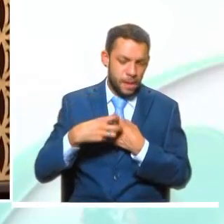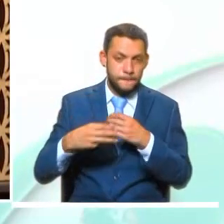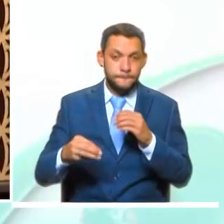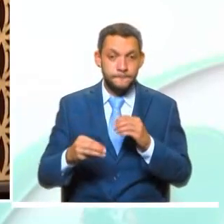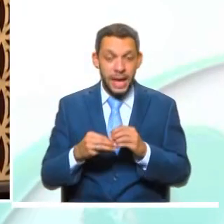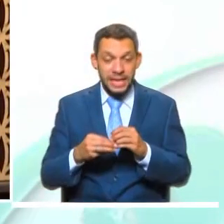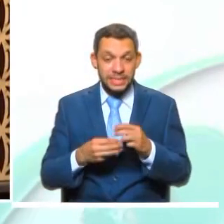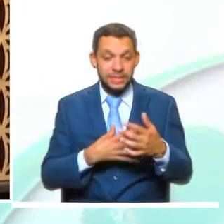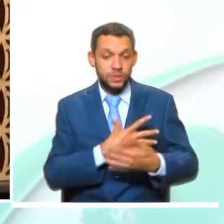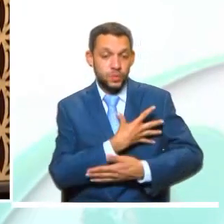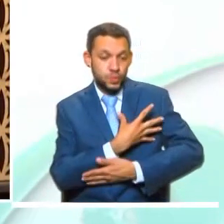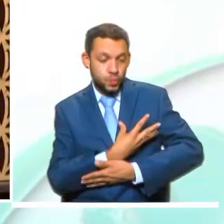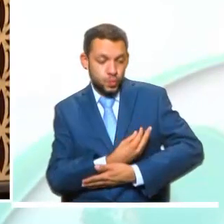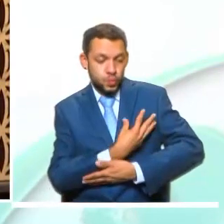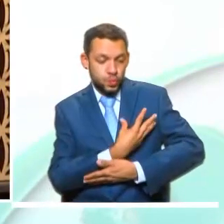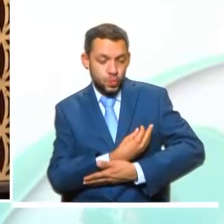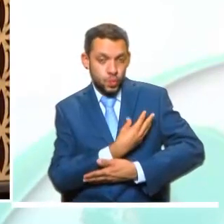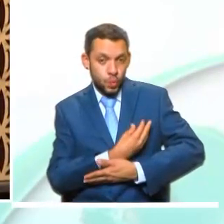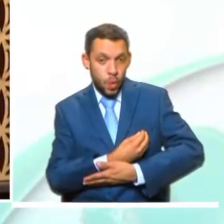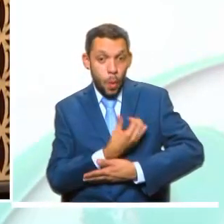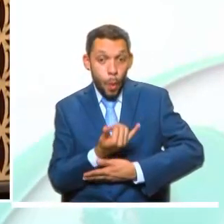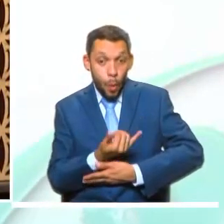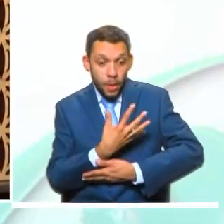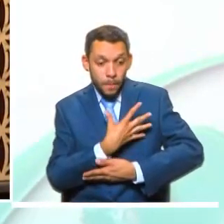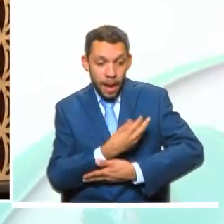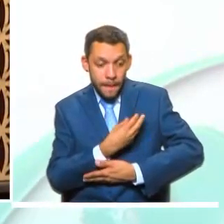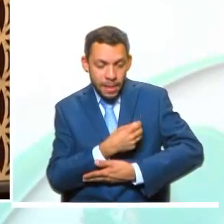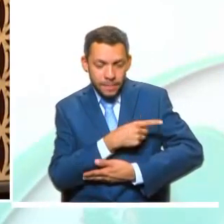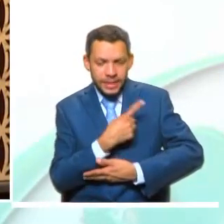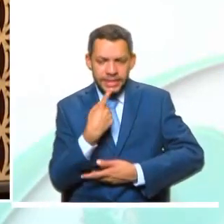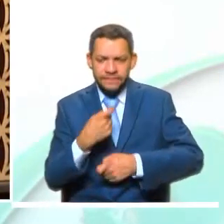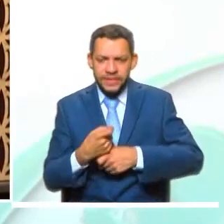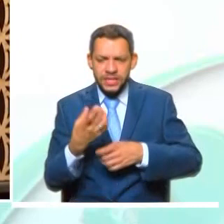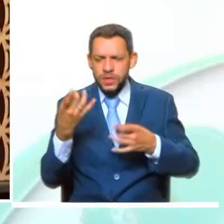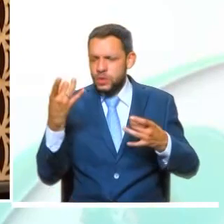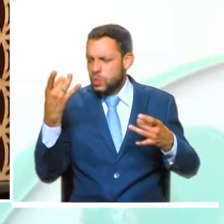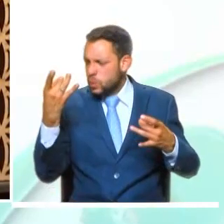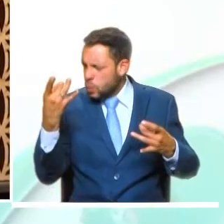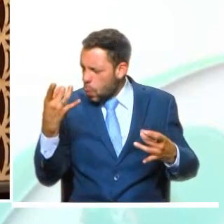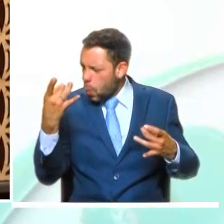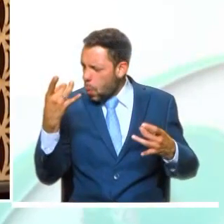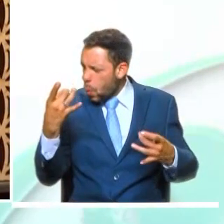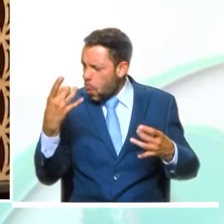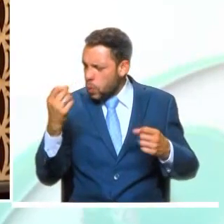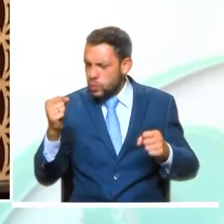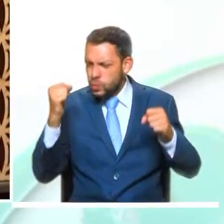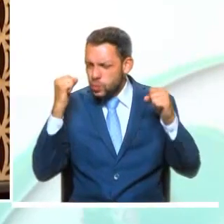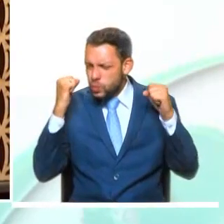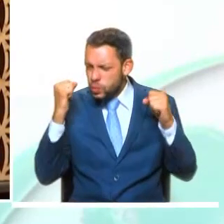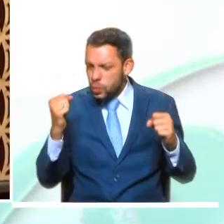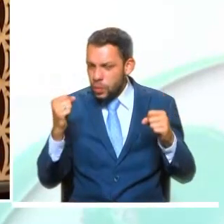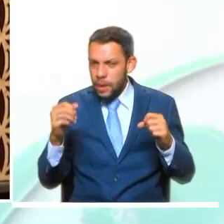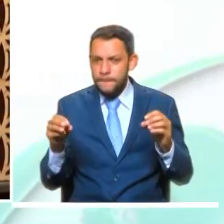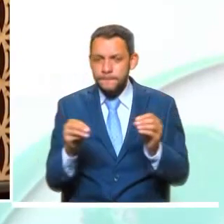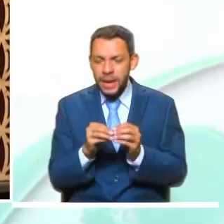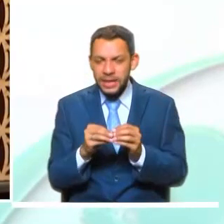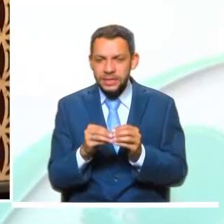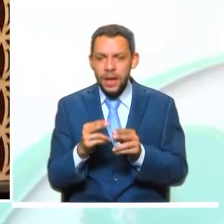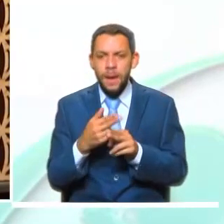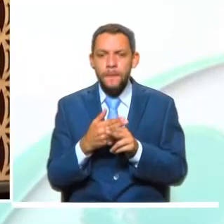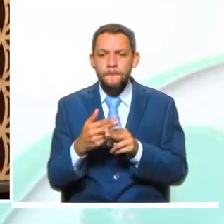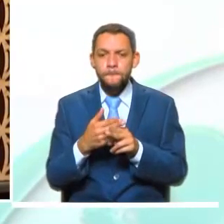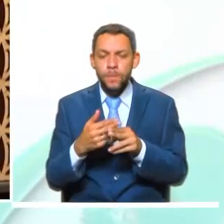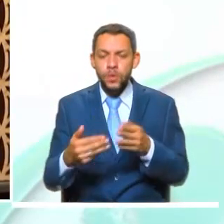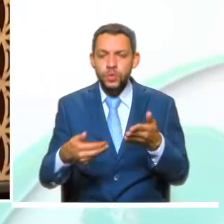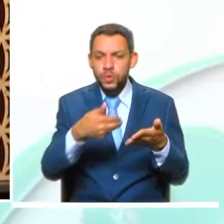podría ser para disminuir el dolor en las articulaciones porque me están programando el biológico ser tú lee su mac